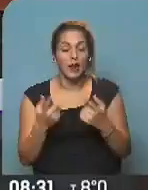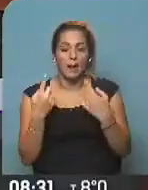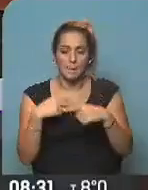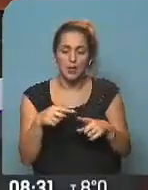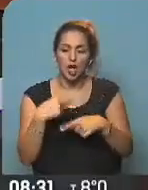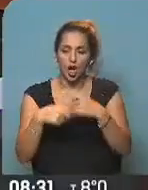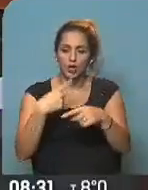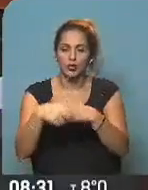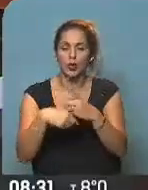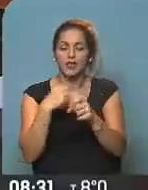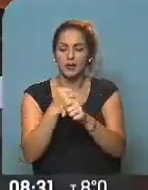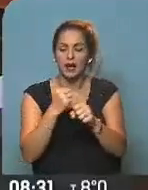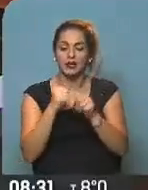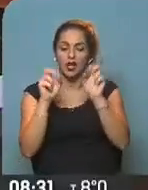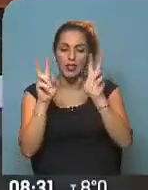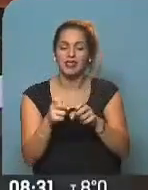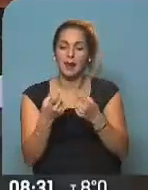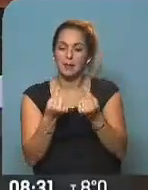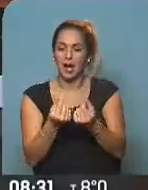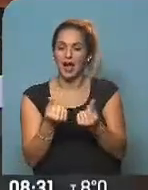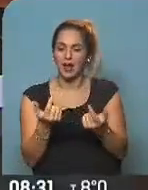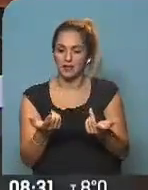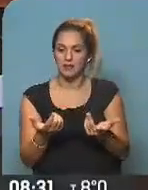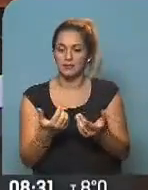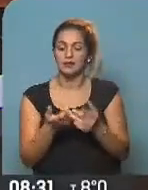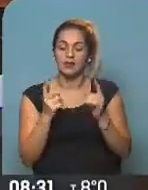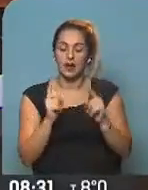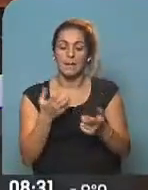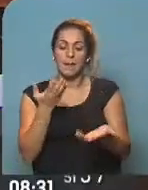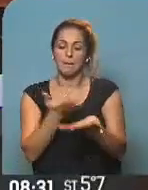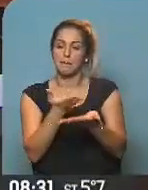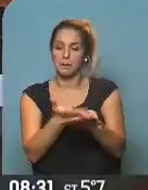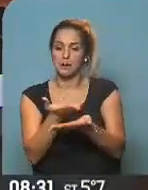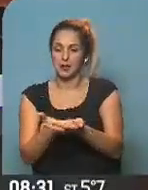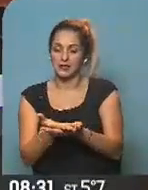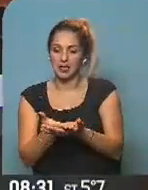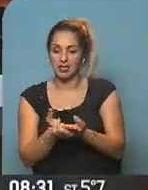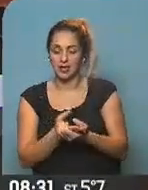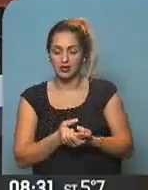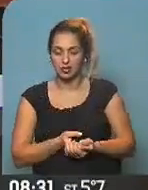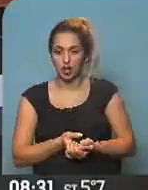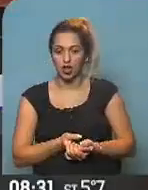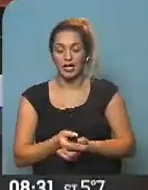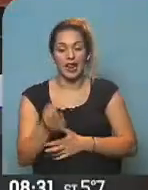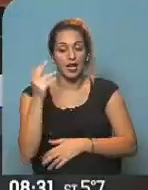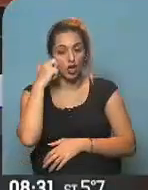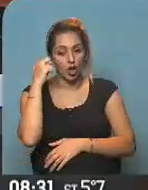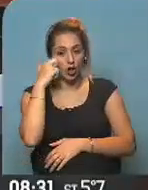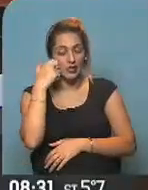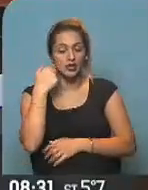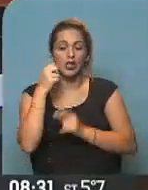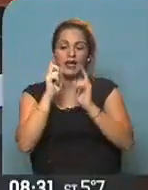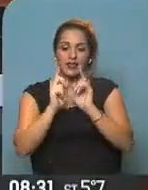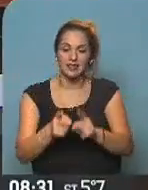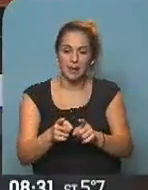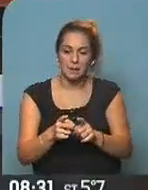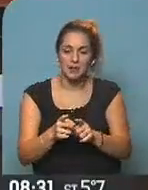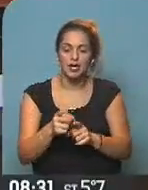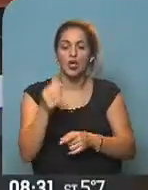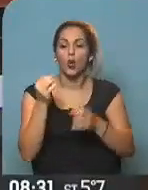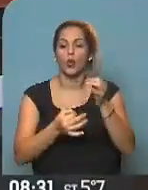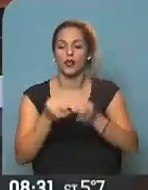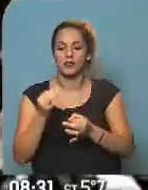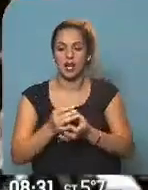seguir trabajando sobre el tema tarifas y va a haber también presentaciones no solo en el Congreso, sino también en el ámbito